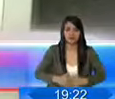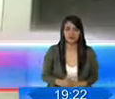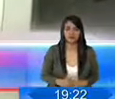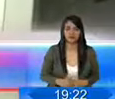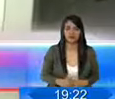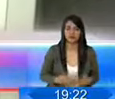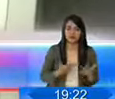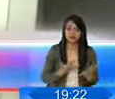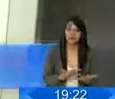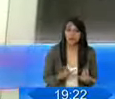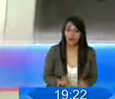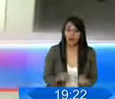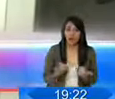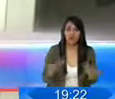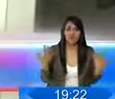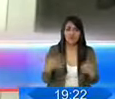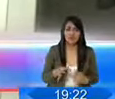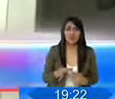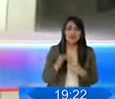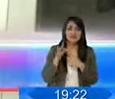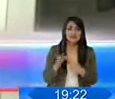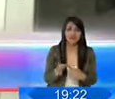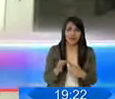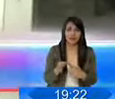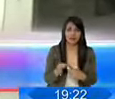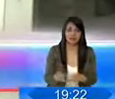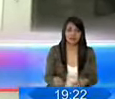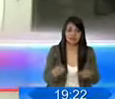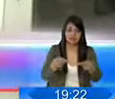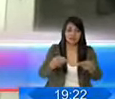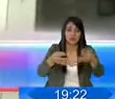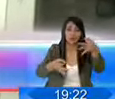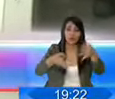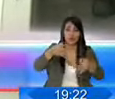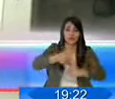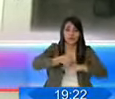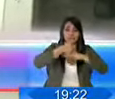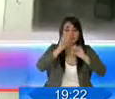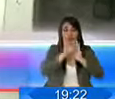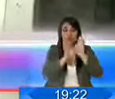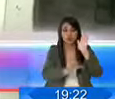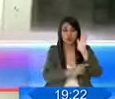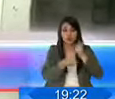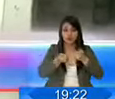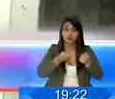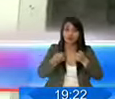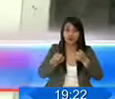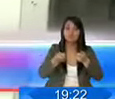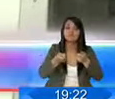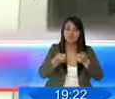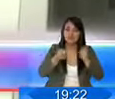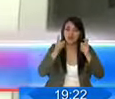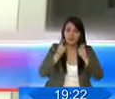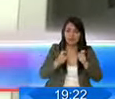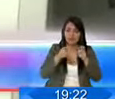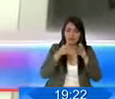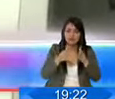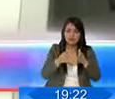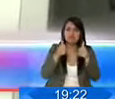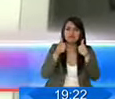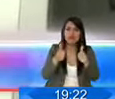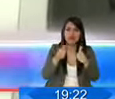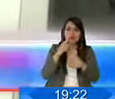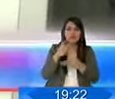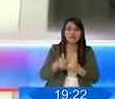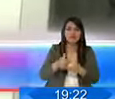que este momento histórico que lo tienen en las manos los señores jueces de la Corte Constitucional lo orienten adecuadamente por el bienestar de